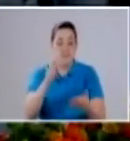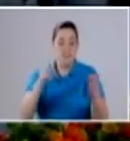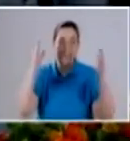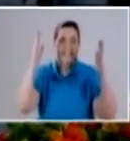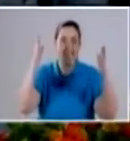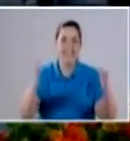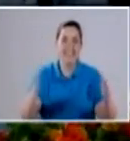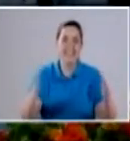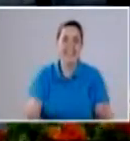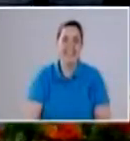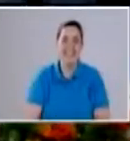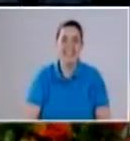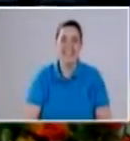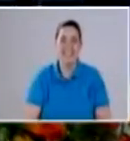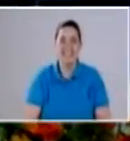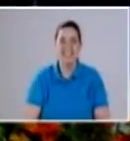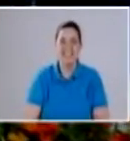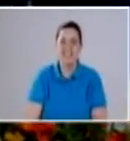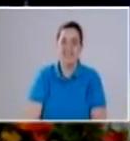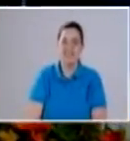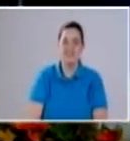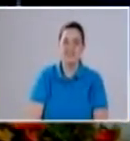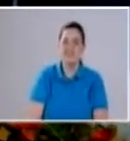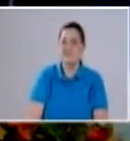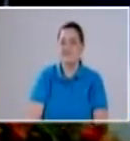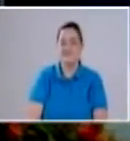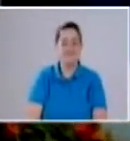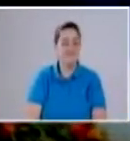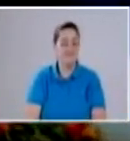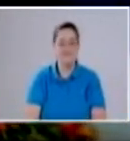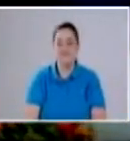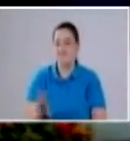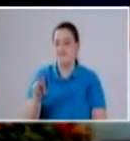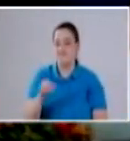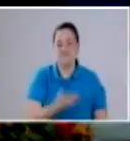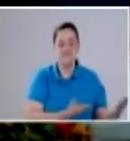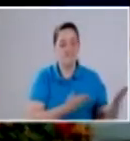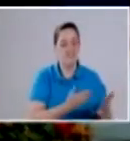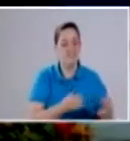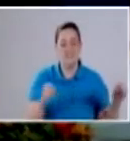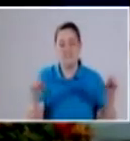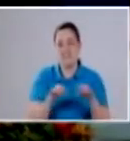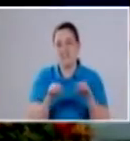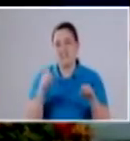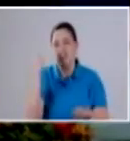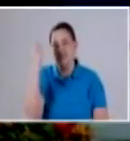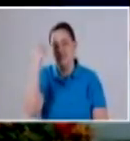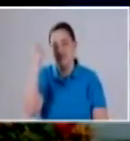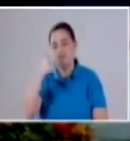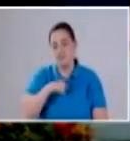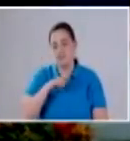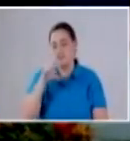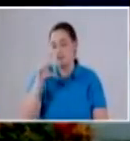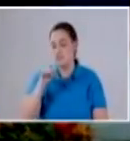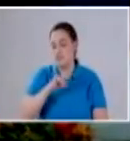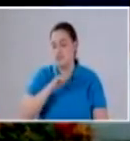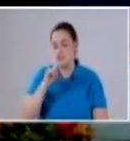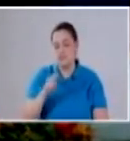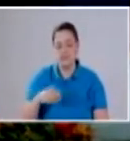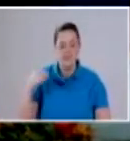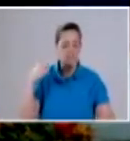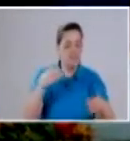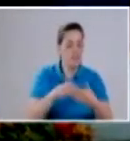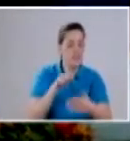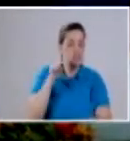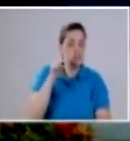hermano, va a terminar en la calle. Mire, por favor, entiéndame que yo no estoy en contra de que usted